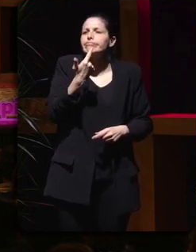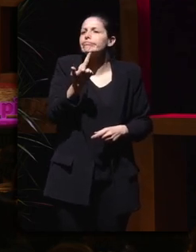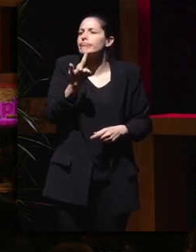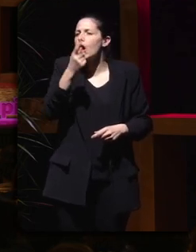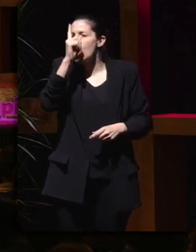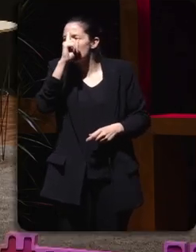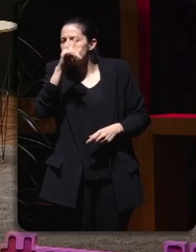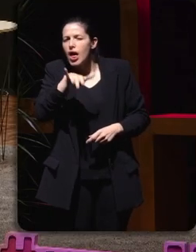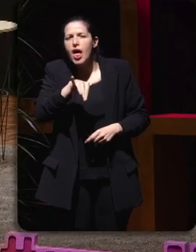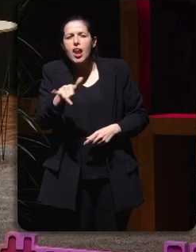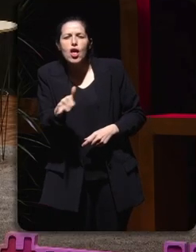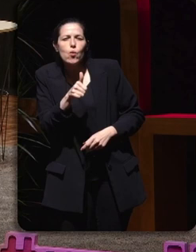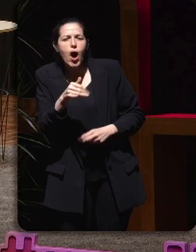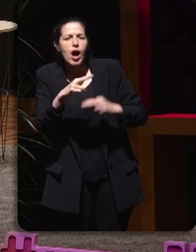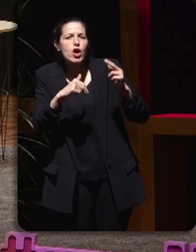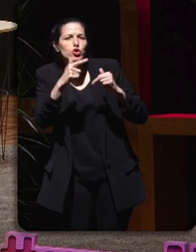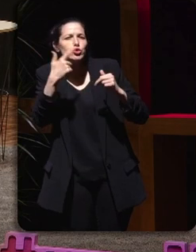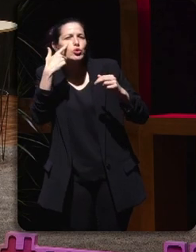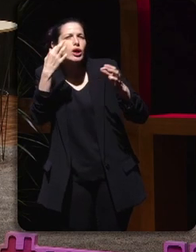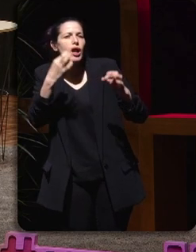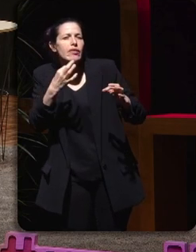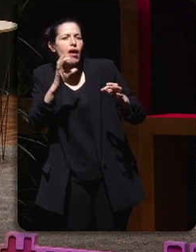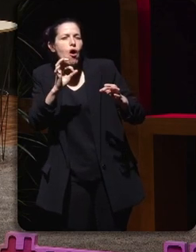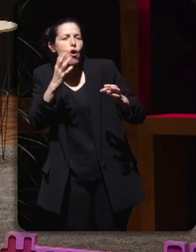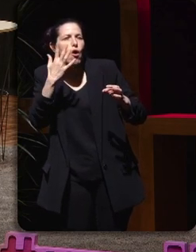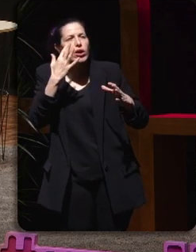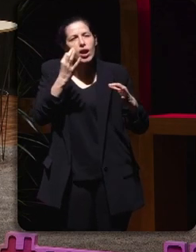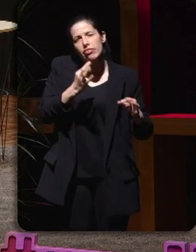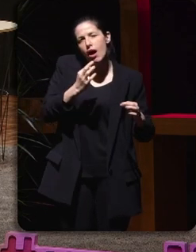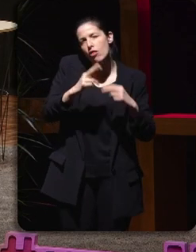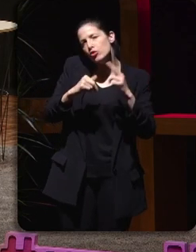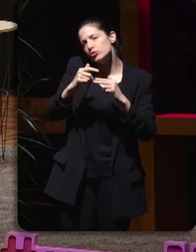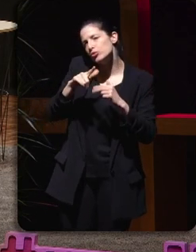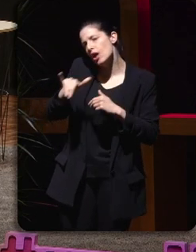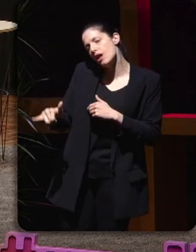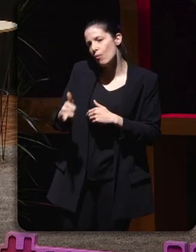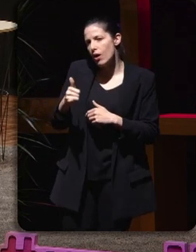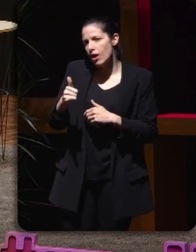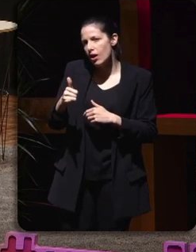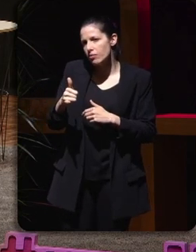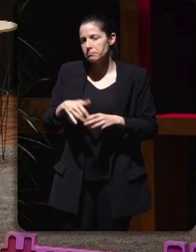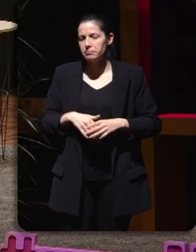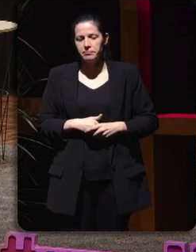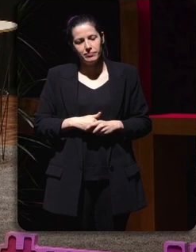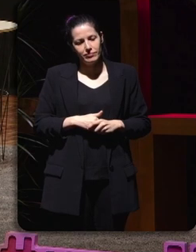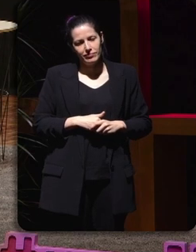el lenguaje construye la realidad o la realidad construye el lenguaje